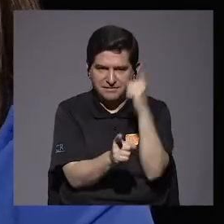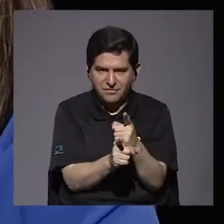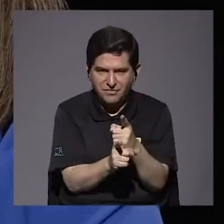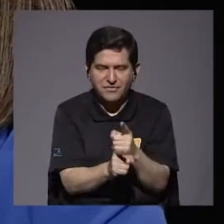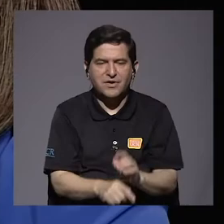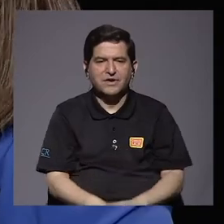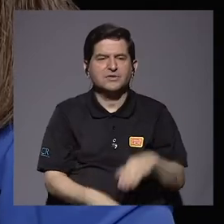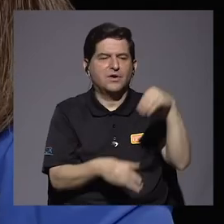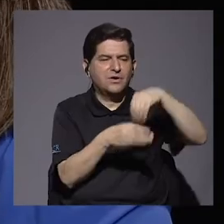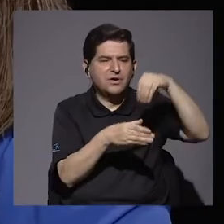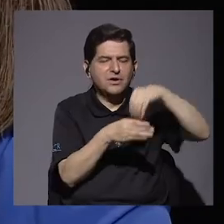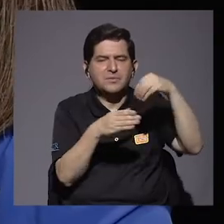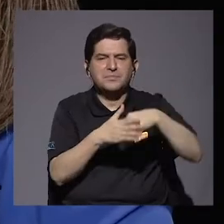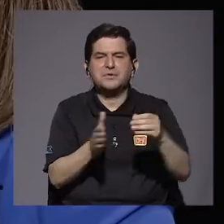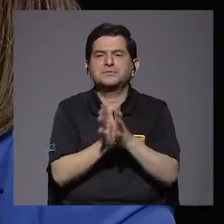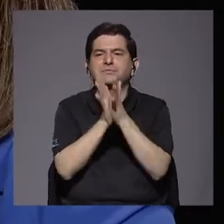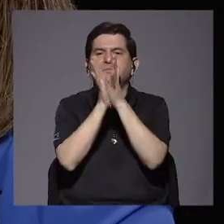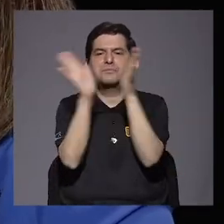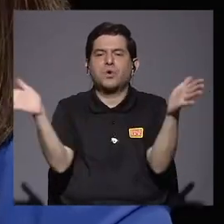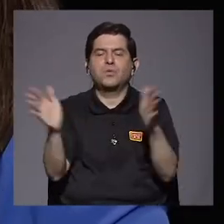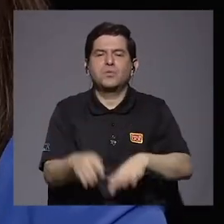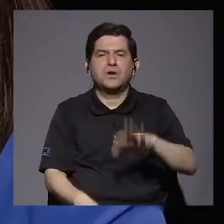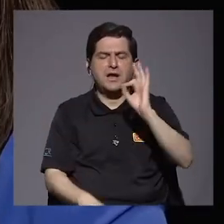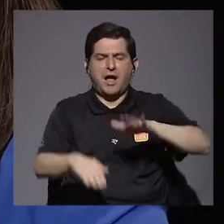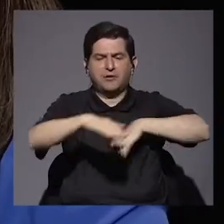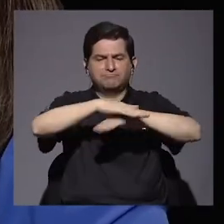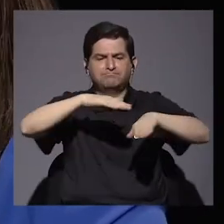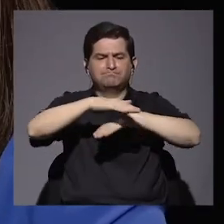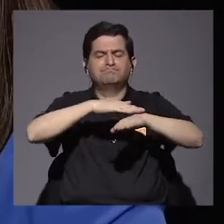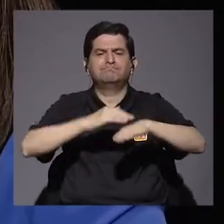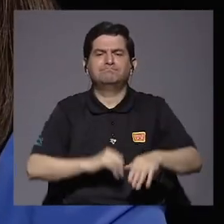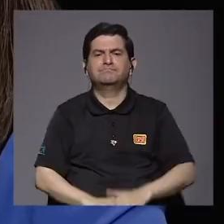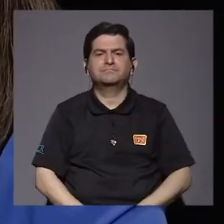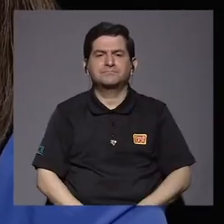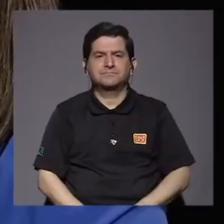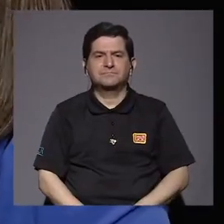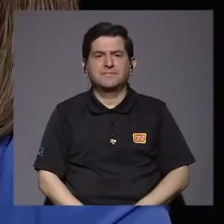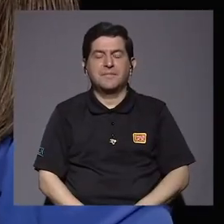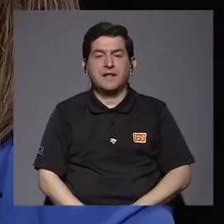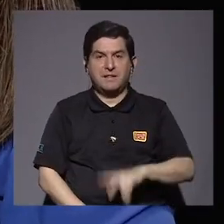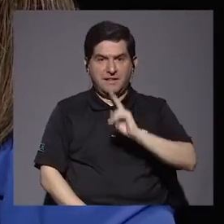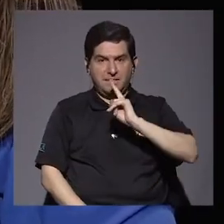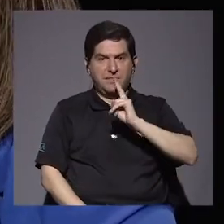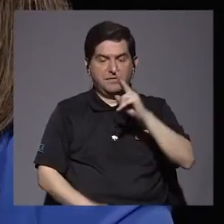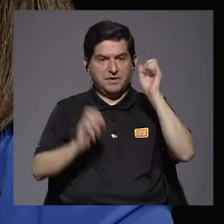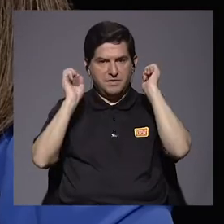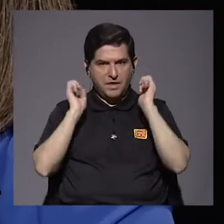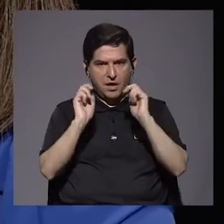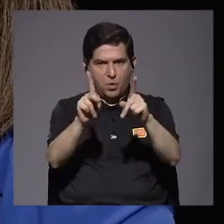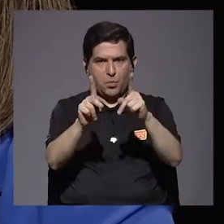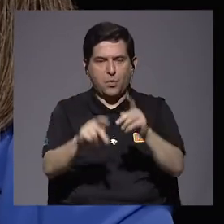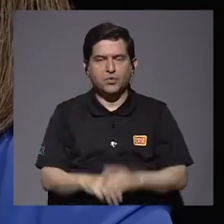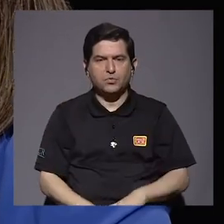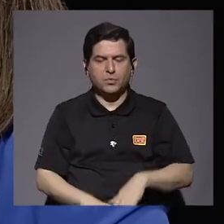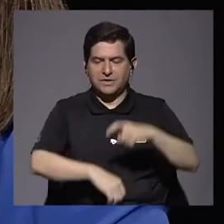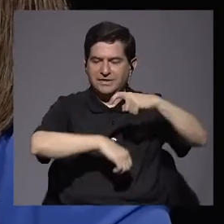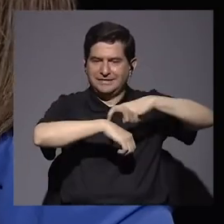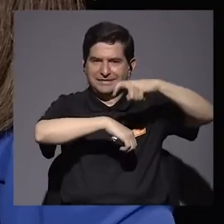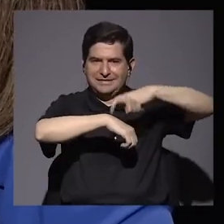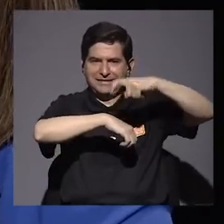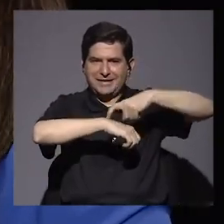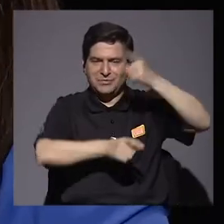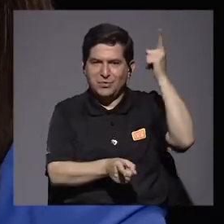correcto, con una inversión pública también bien sustentada, bien fundamentada, que de verdad posibilite que se hagan en un